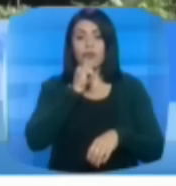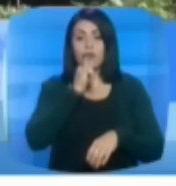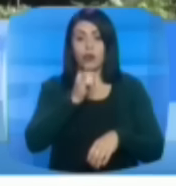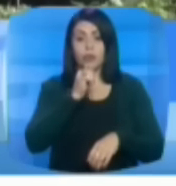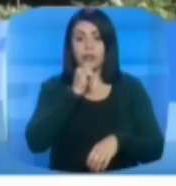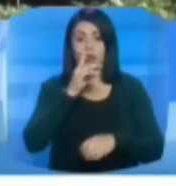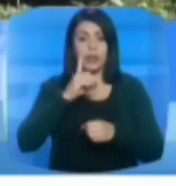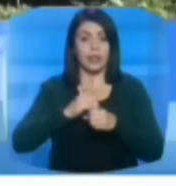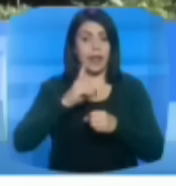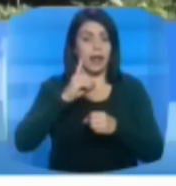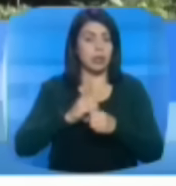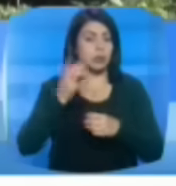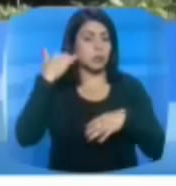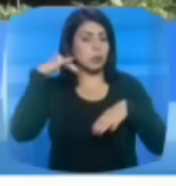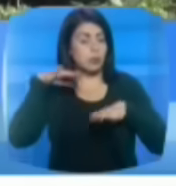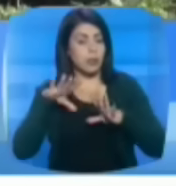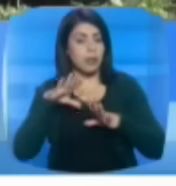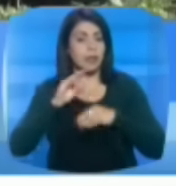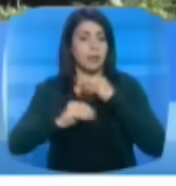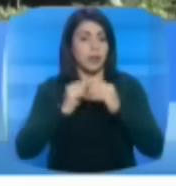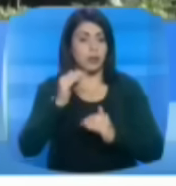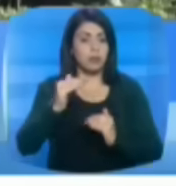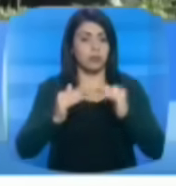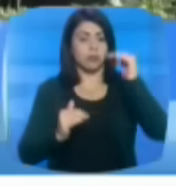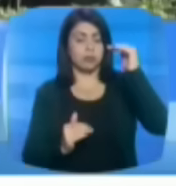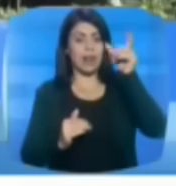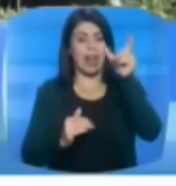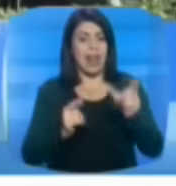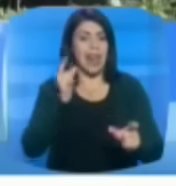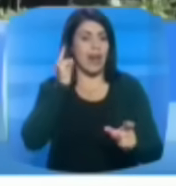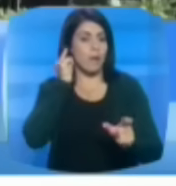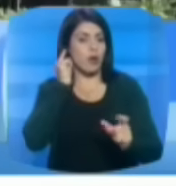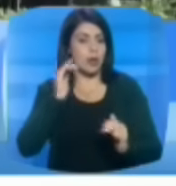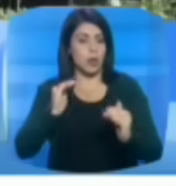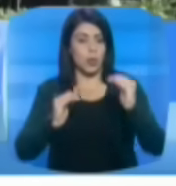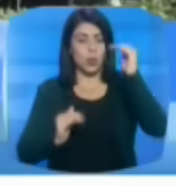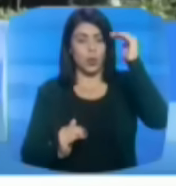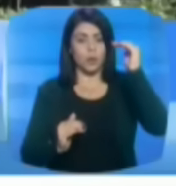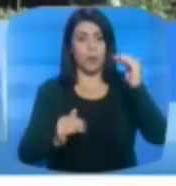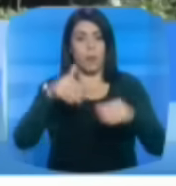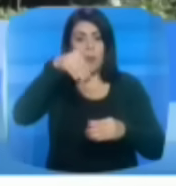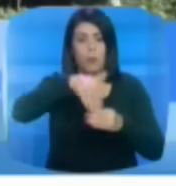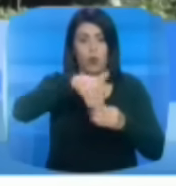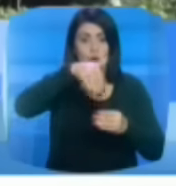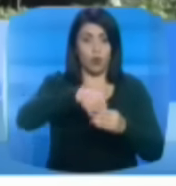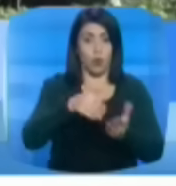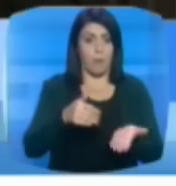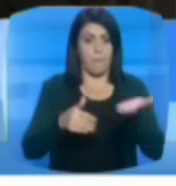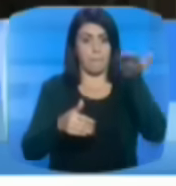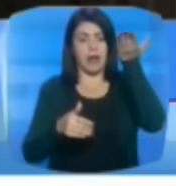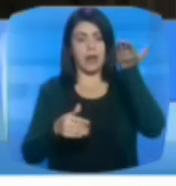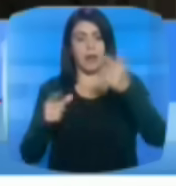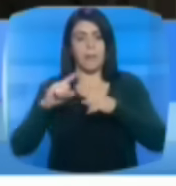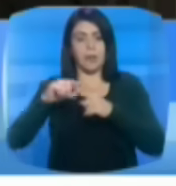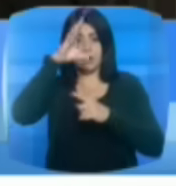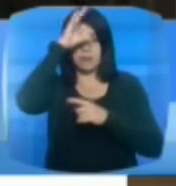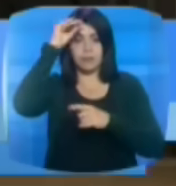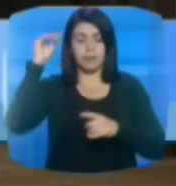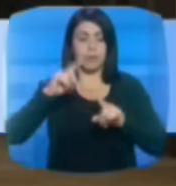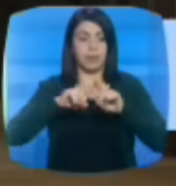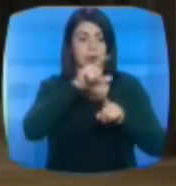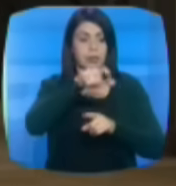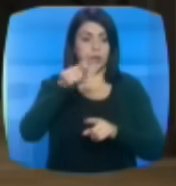ya han vaticinado alguna ligera, pero por supuesto superior ventaja de Kamala Harris sobre Donald Trump en cuanto al voto ciudadano. Pero en cuanto al voto del colegio